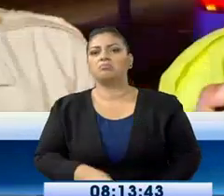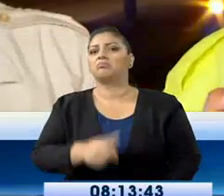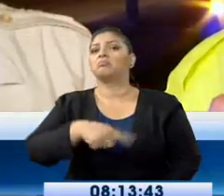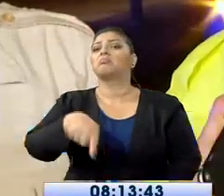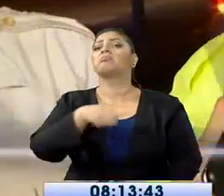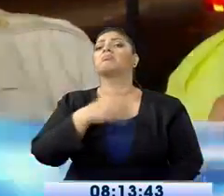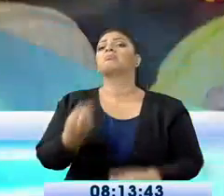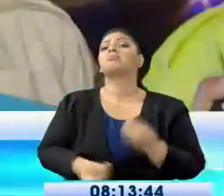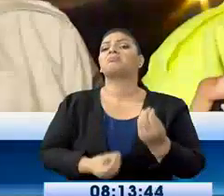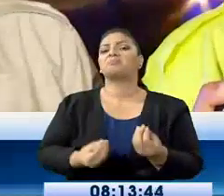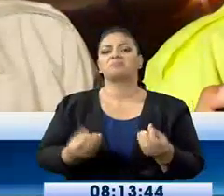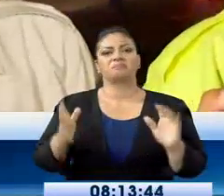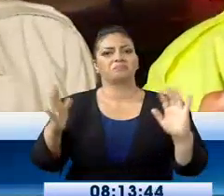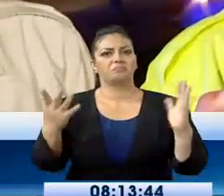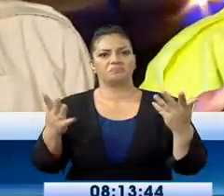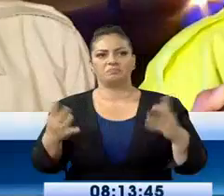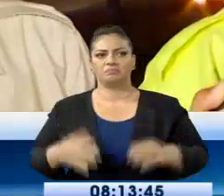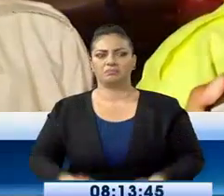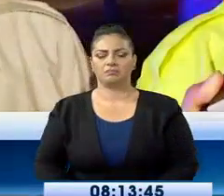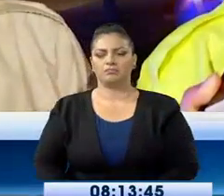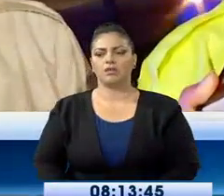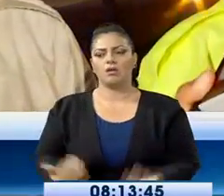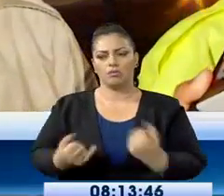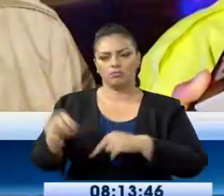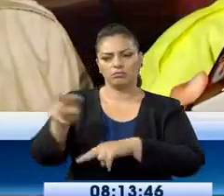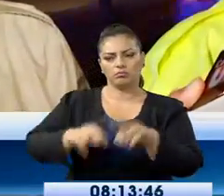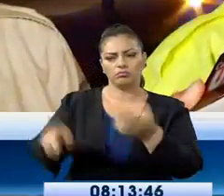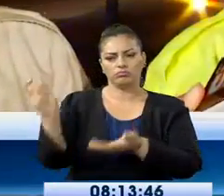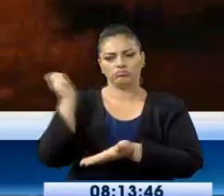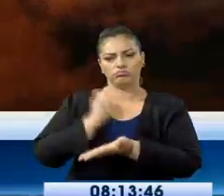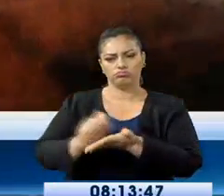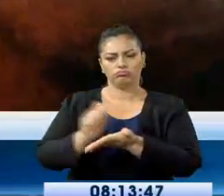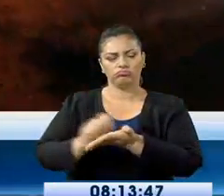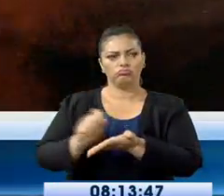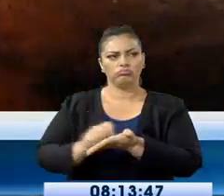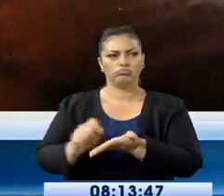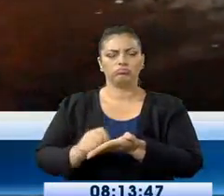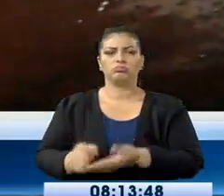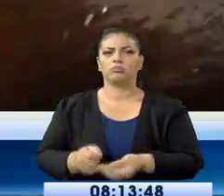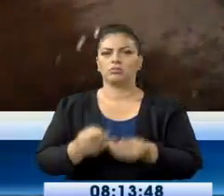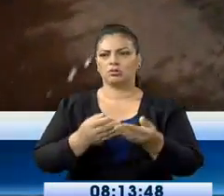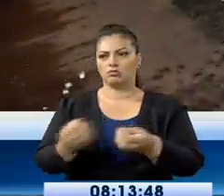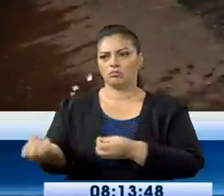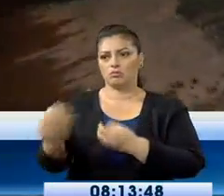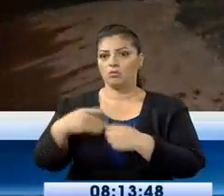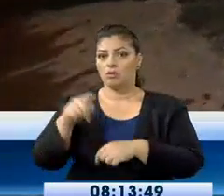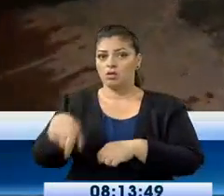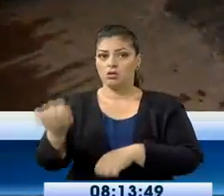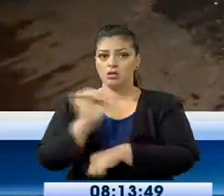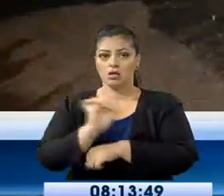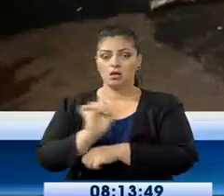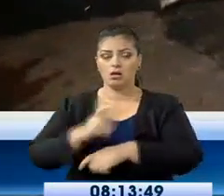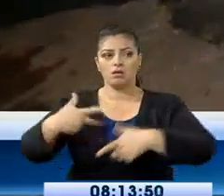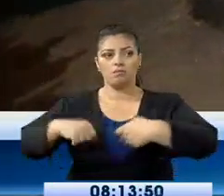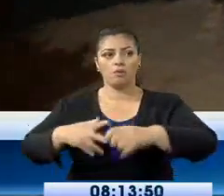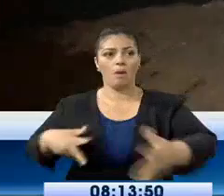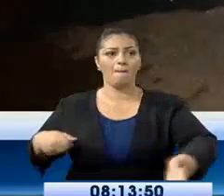nada. Claro, todo eso va en un informe porque indican que ha habido ya repetitivos accidentes en el mismo